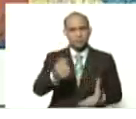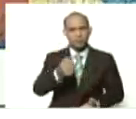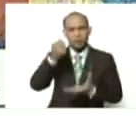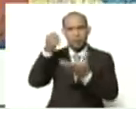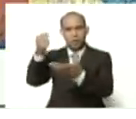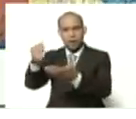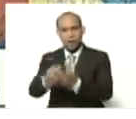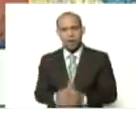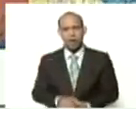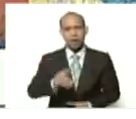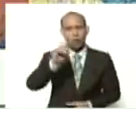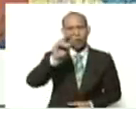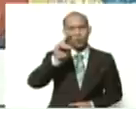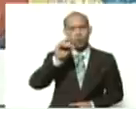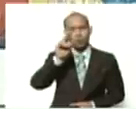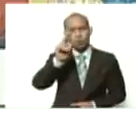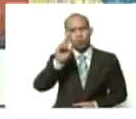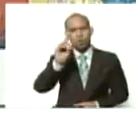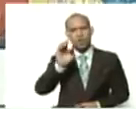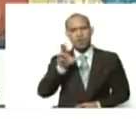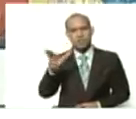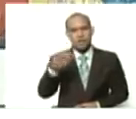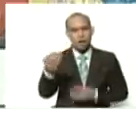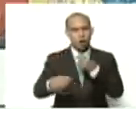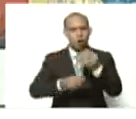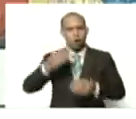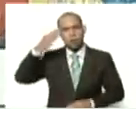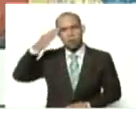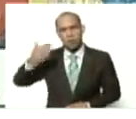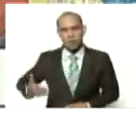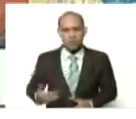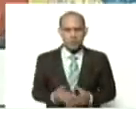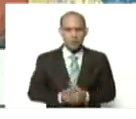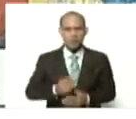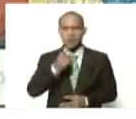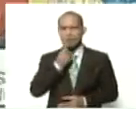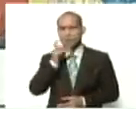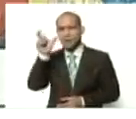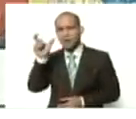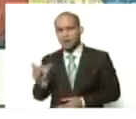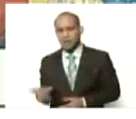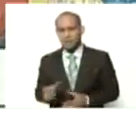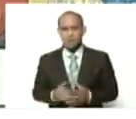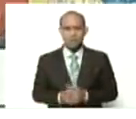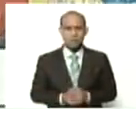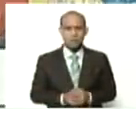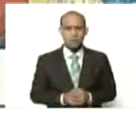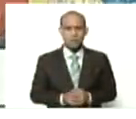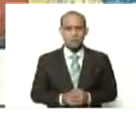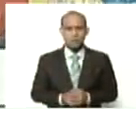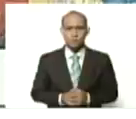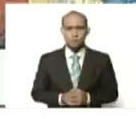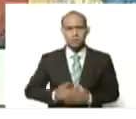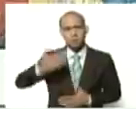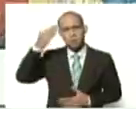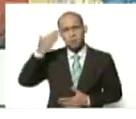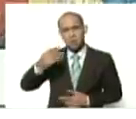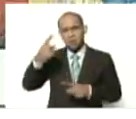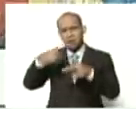VC, como miliciana, padrino, Ceballos, Bernal